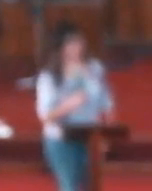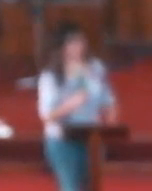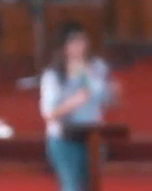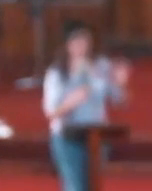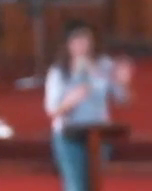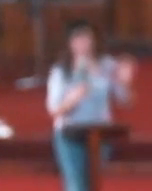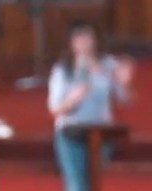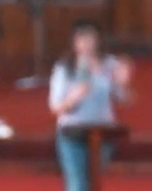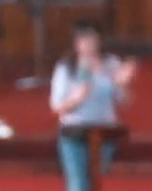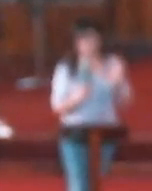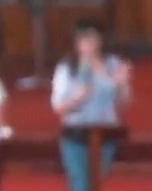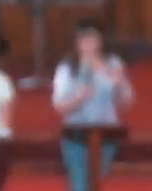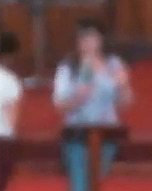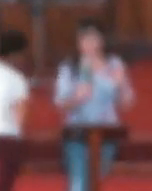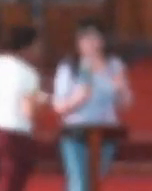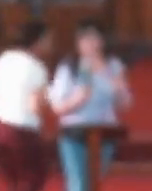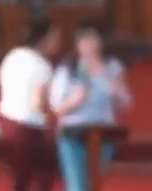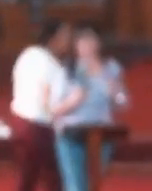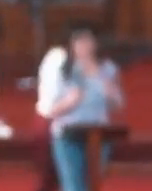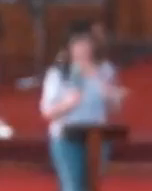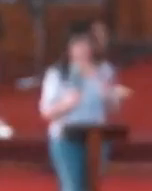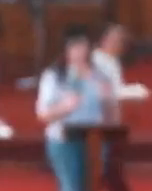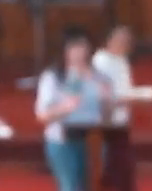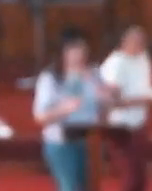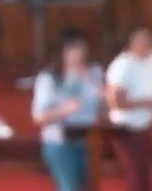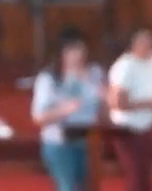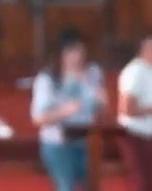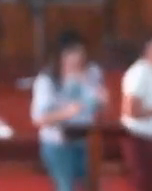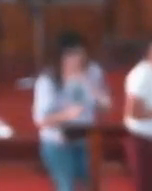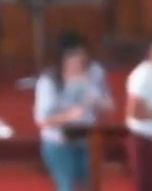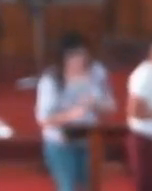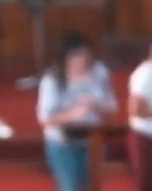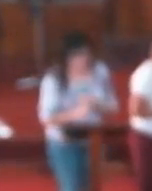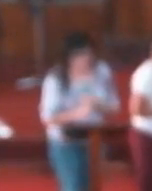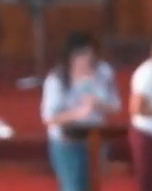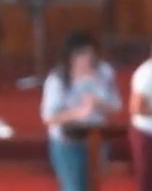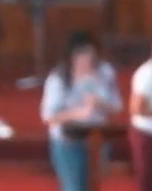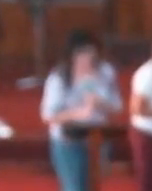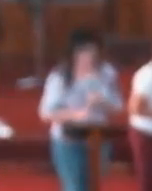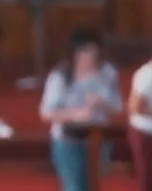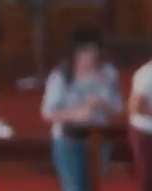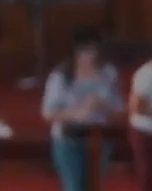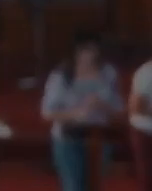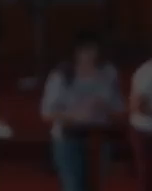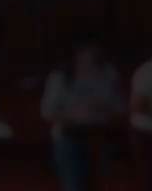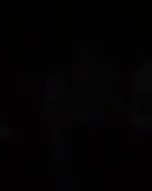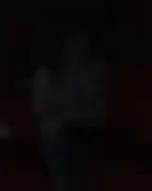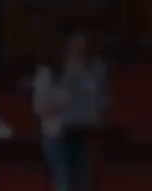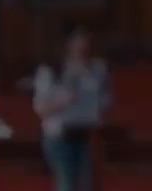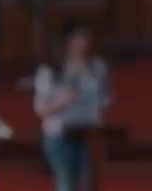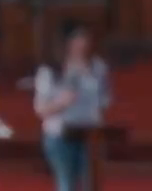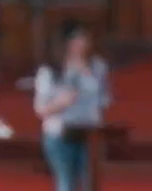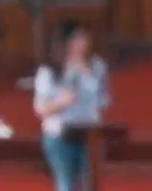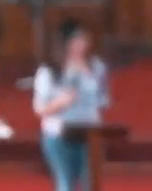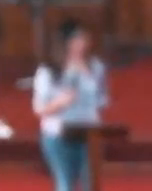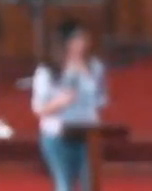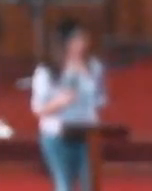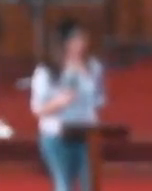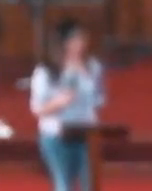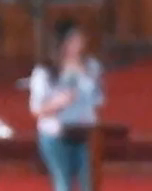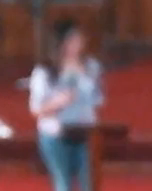Yeah, and get to the new people that are visiting in this church and get to the groups to read this passage.